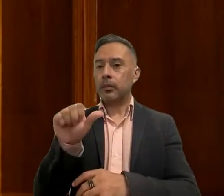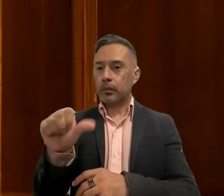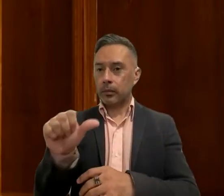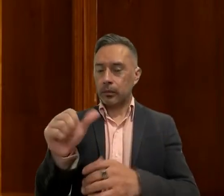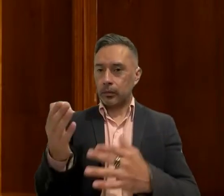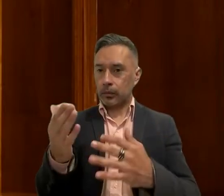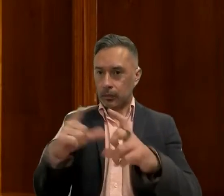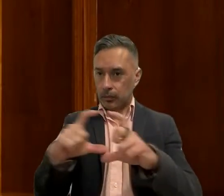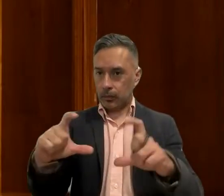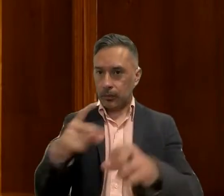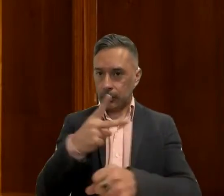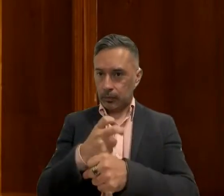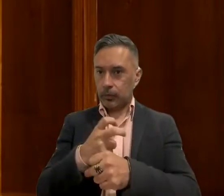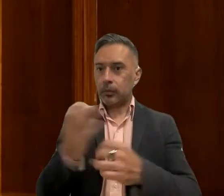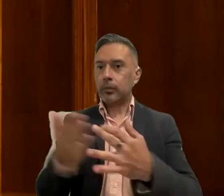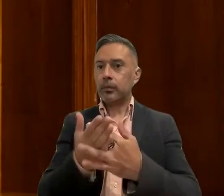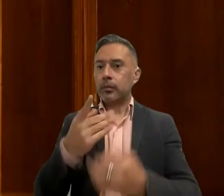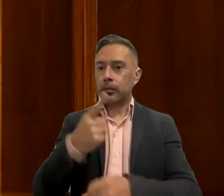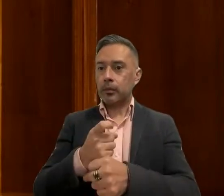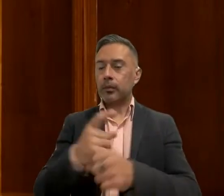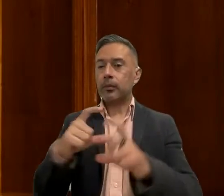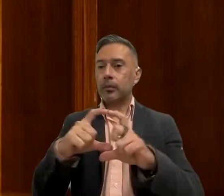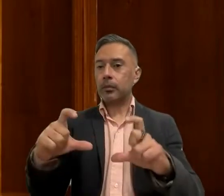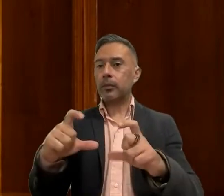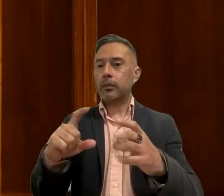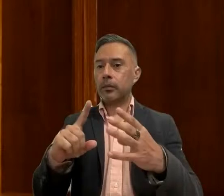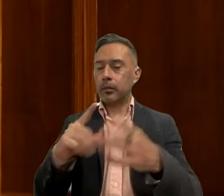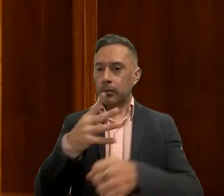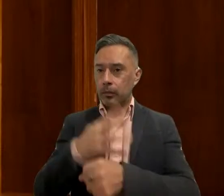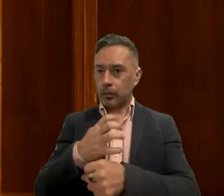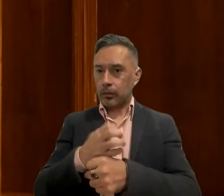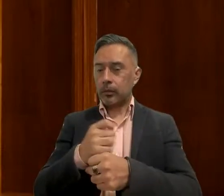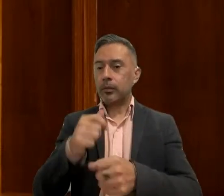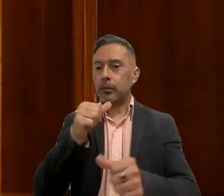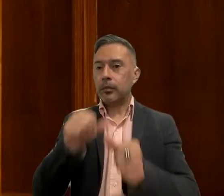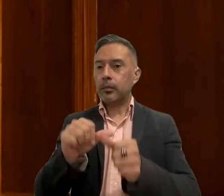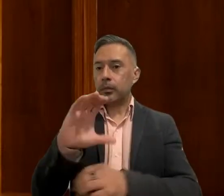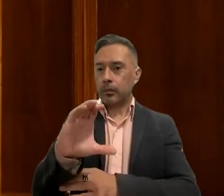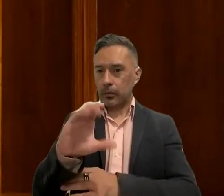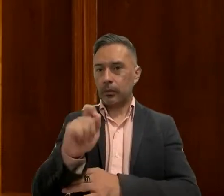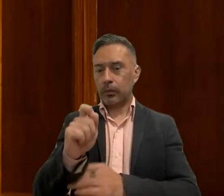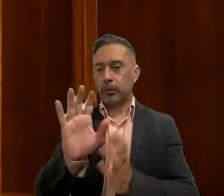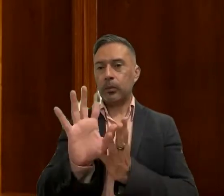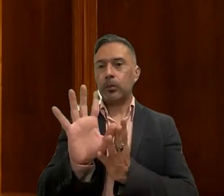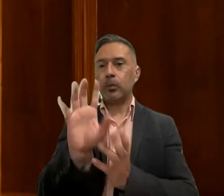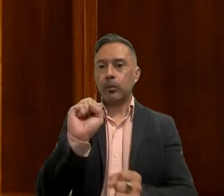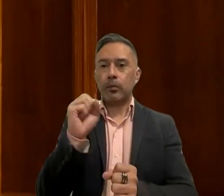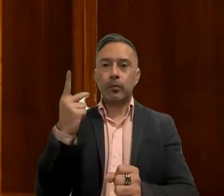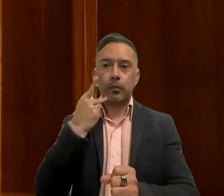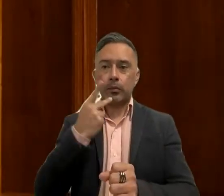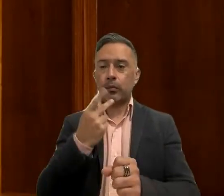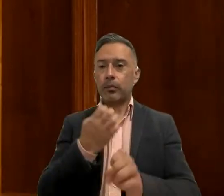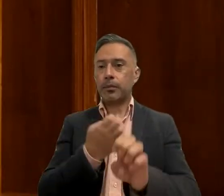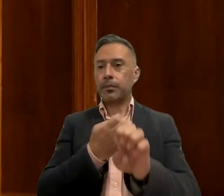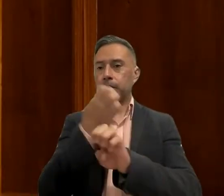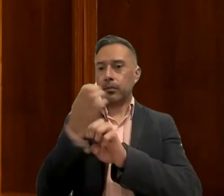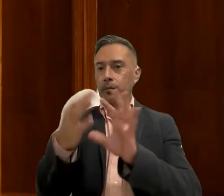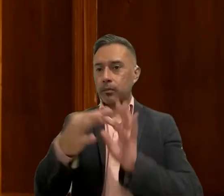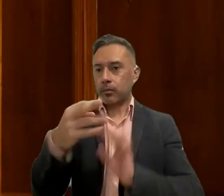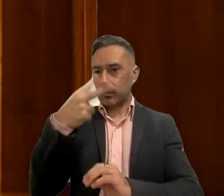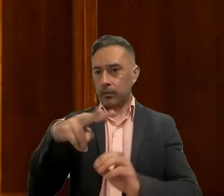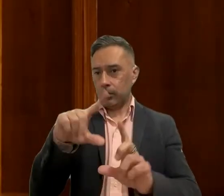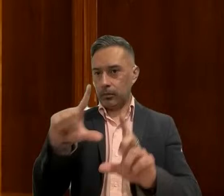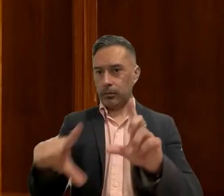fracción primera, párrafo cuarto, el inciso C de la Constitución Política de los Estados Unidos